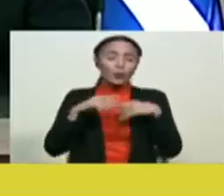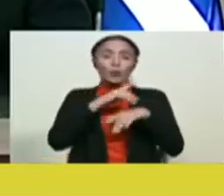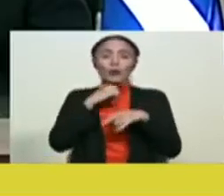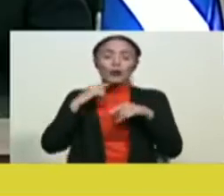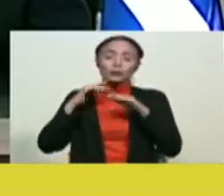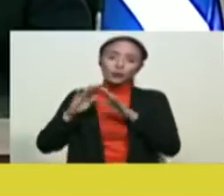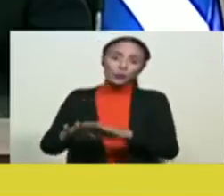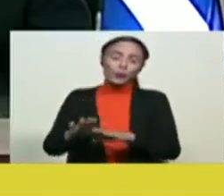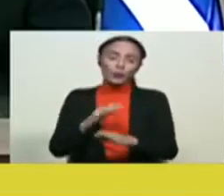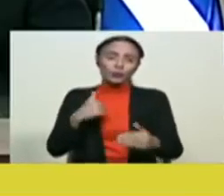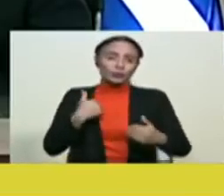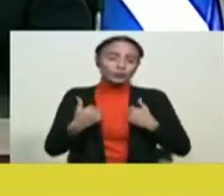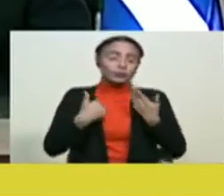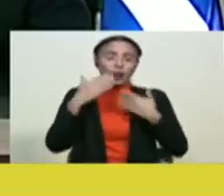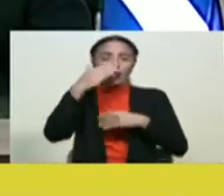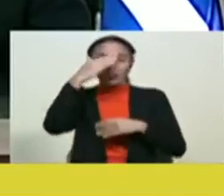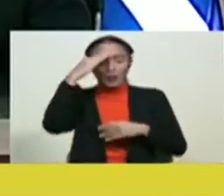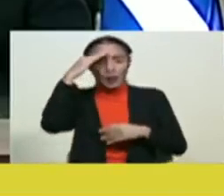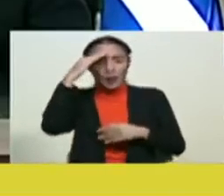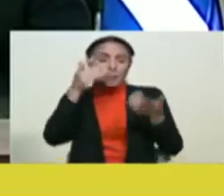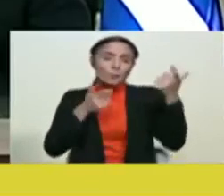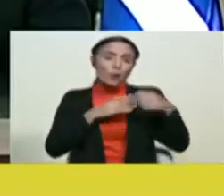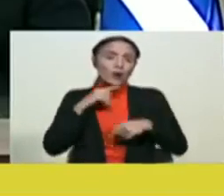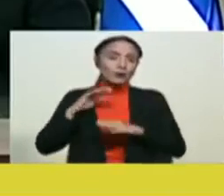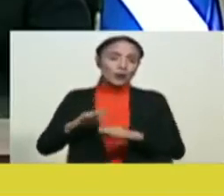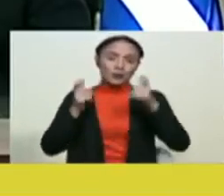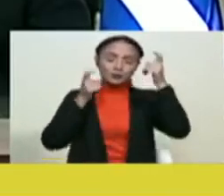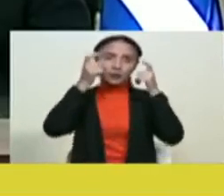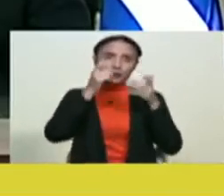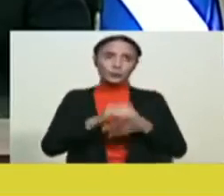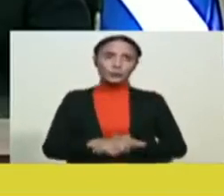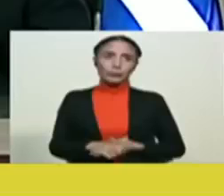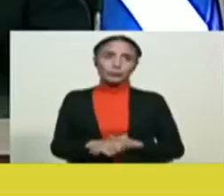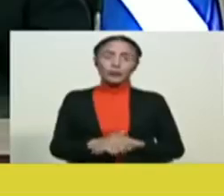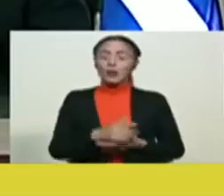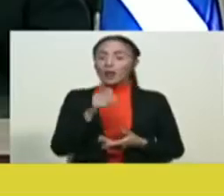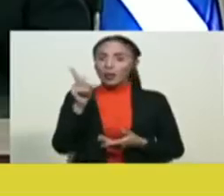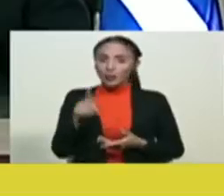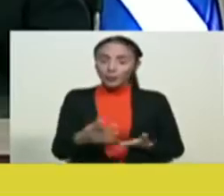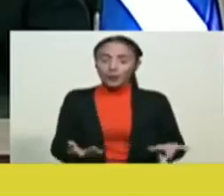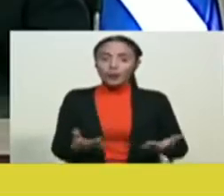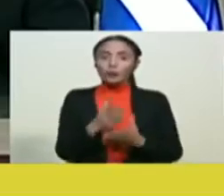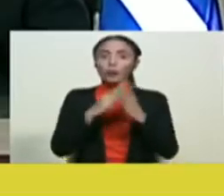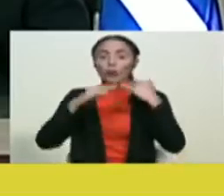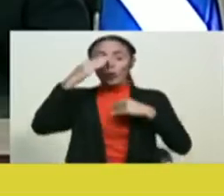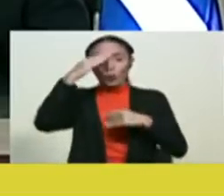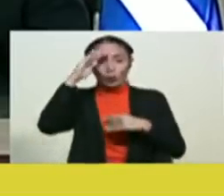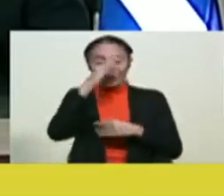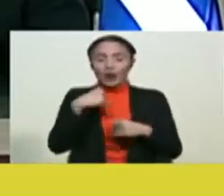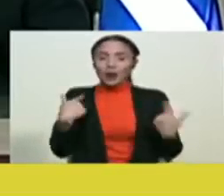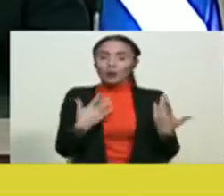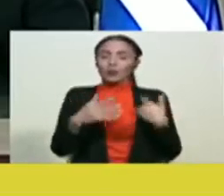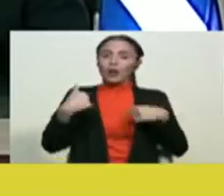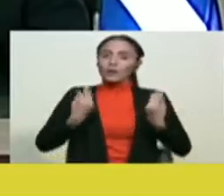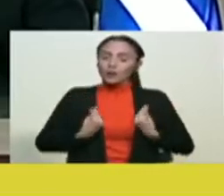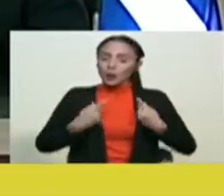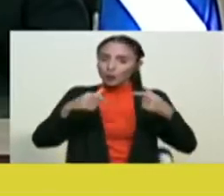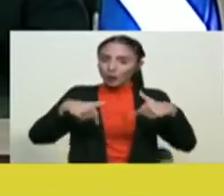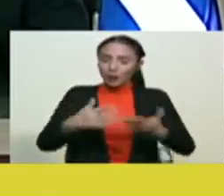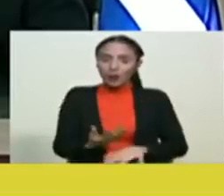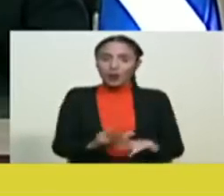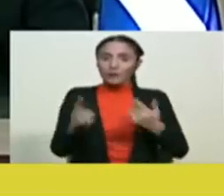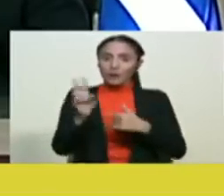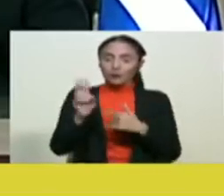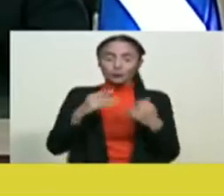en nombre de los cubanos que han disfrutado sus victorias tu talento y solidaridad ante la agresión y el